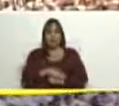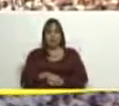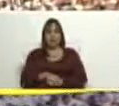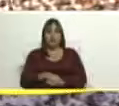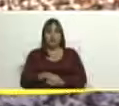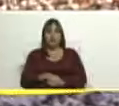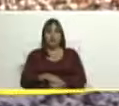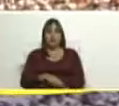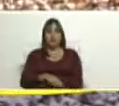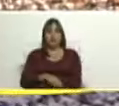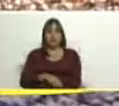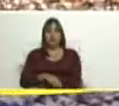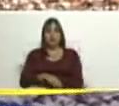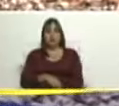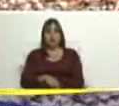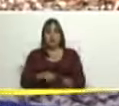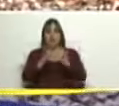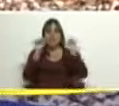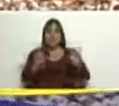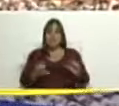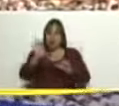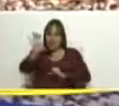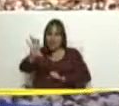Pásame mi... Por el sistema patria, dices tú.